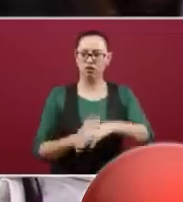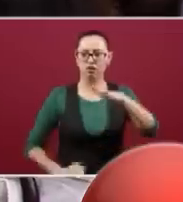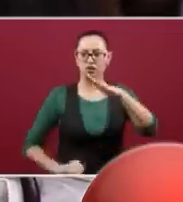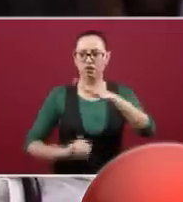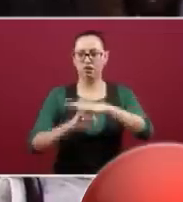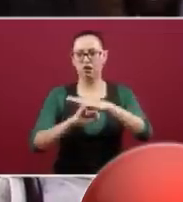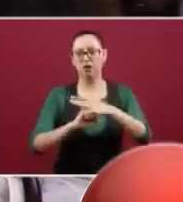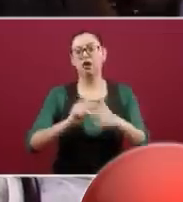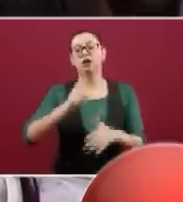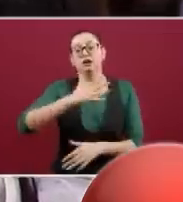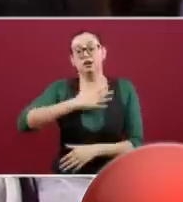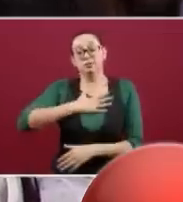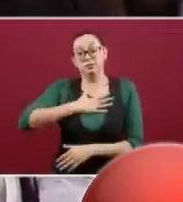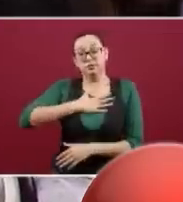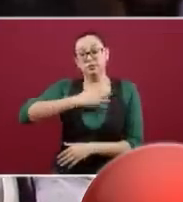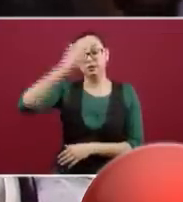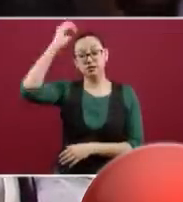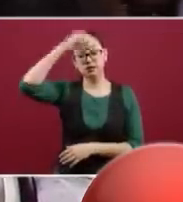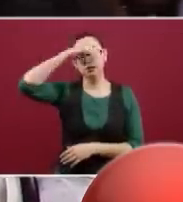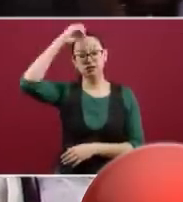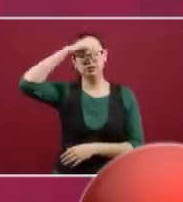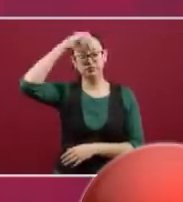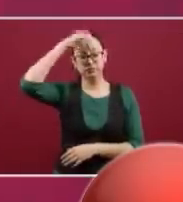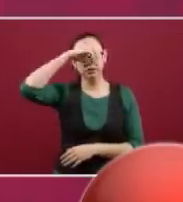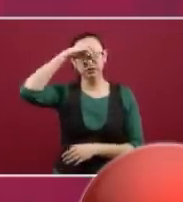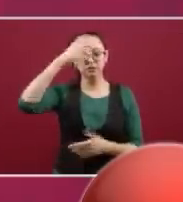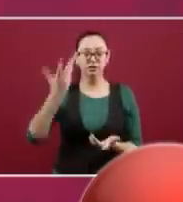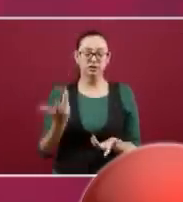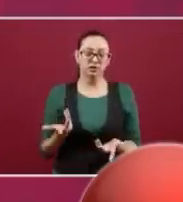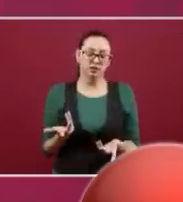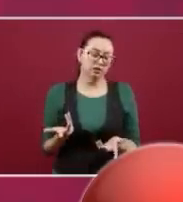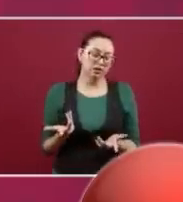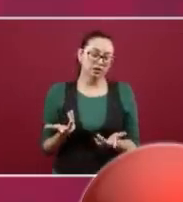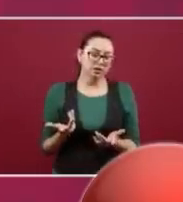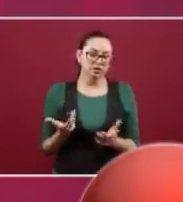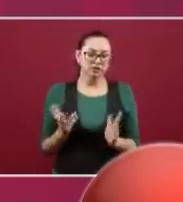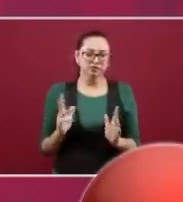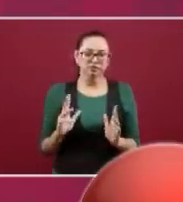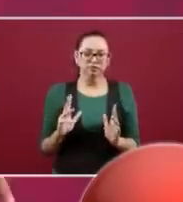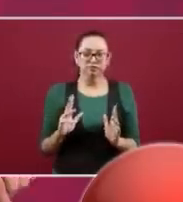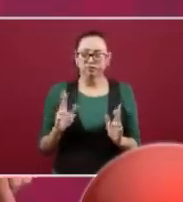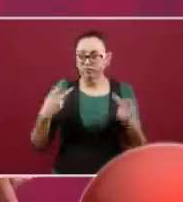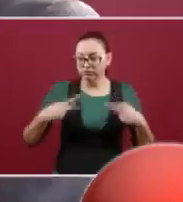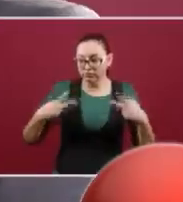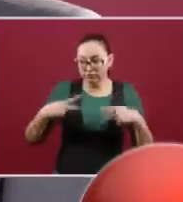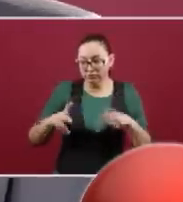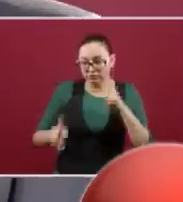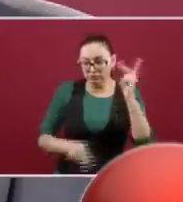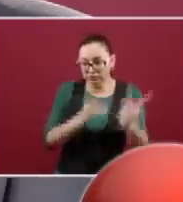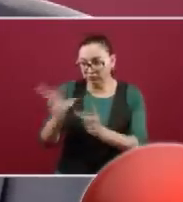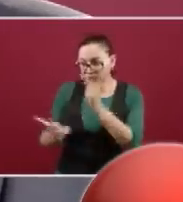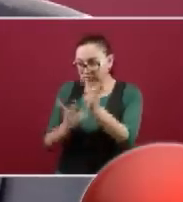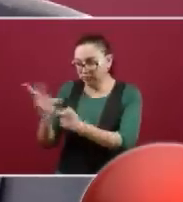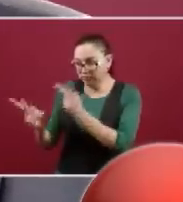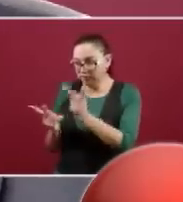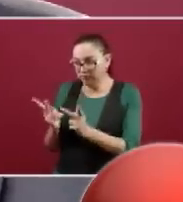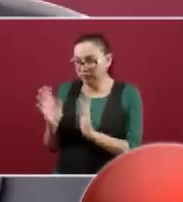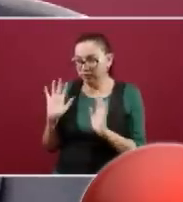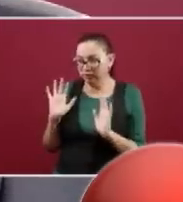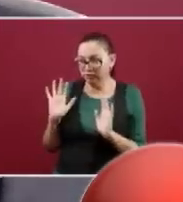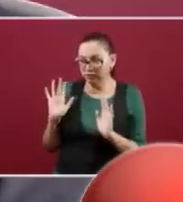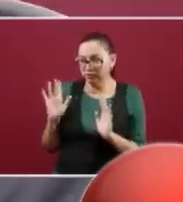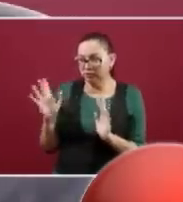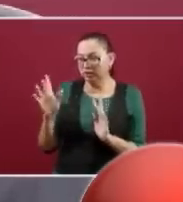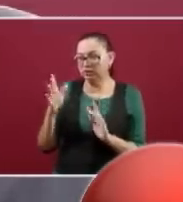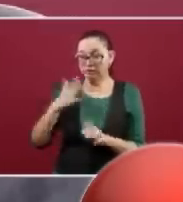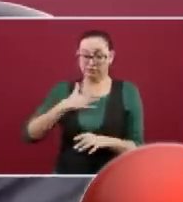mi punto de vista. Y yo al final de cuentas en la consulta pues va a contar